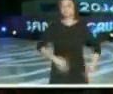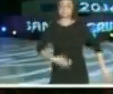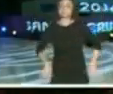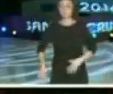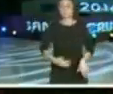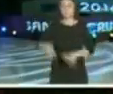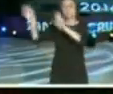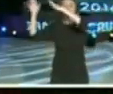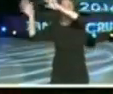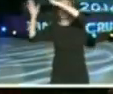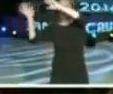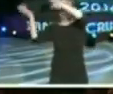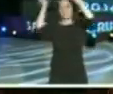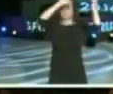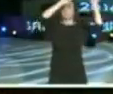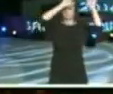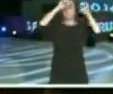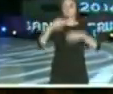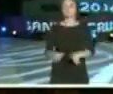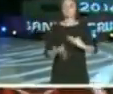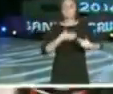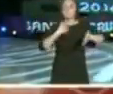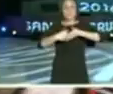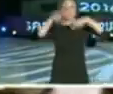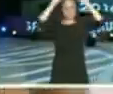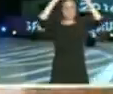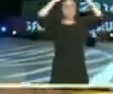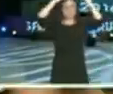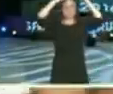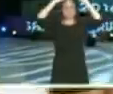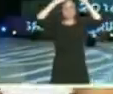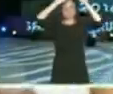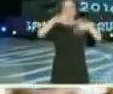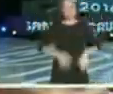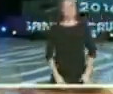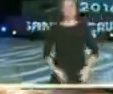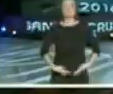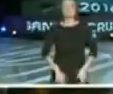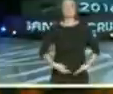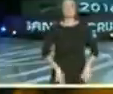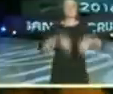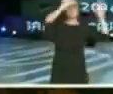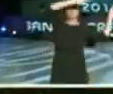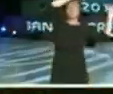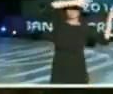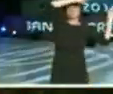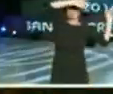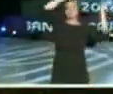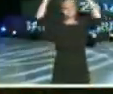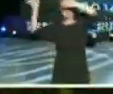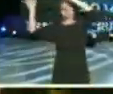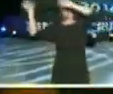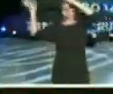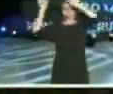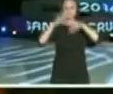para un lado, para el otro lado, sube la mano para arriba, dale para abajo, dale para un lado, para el